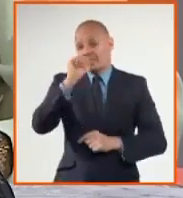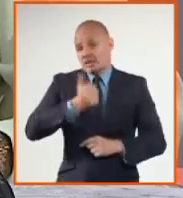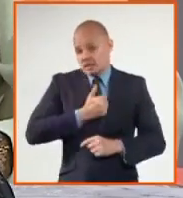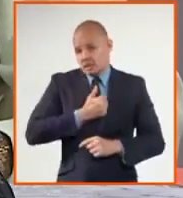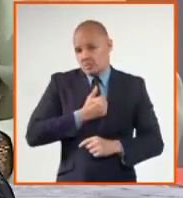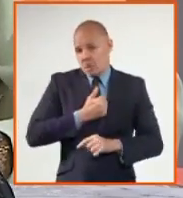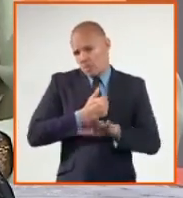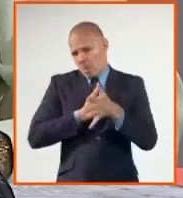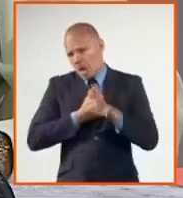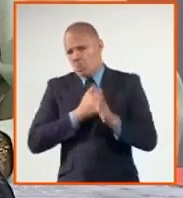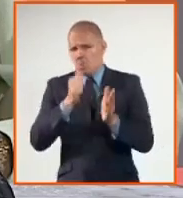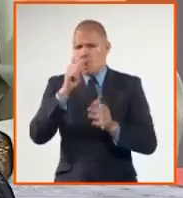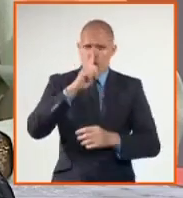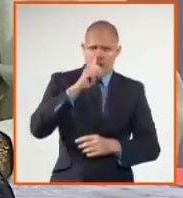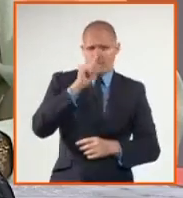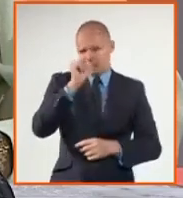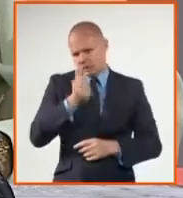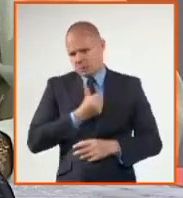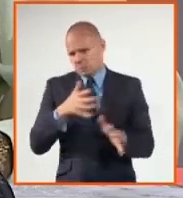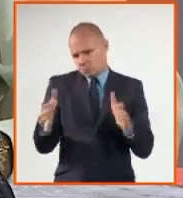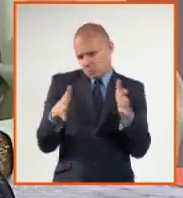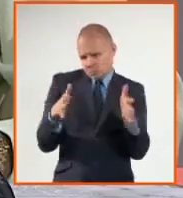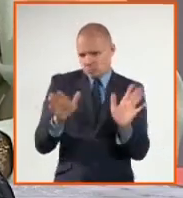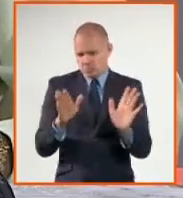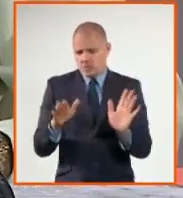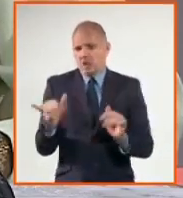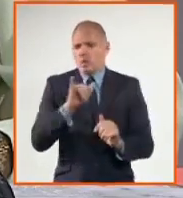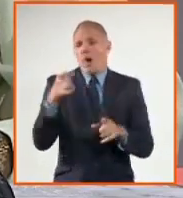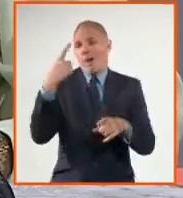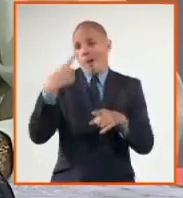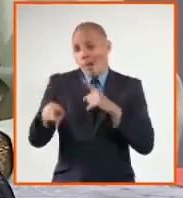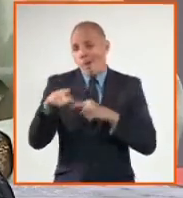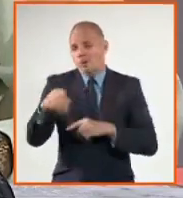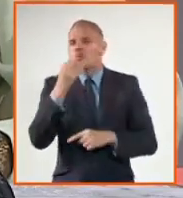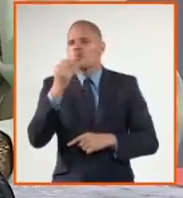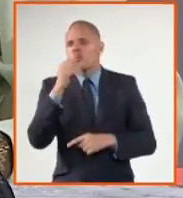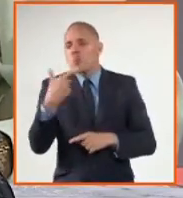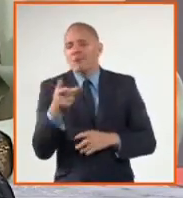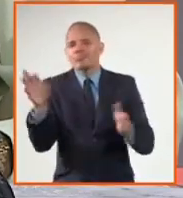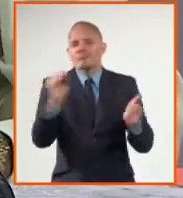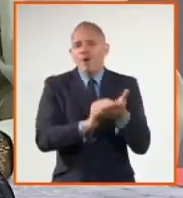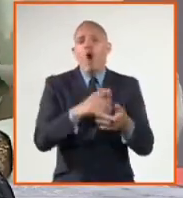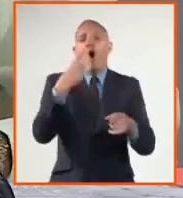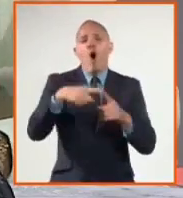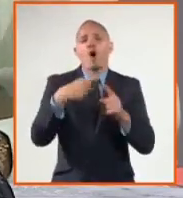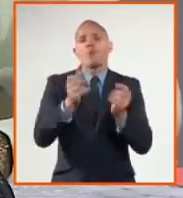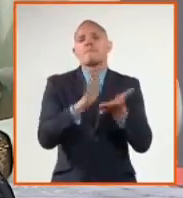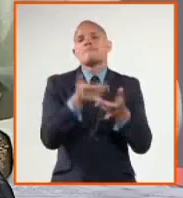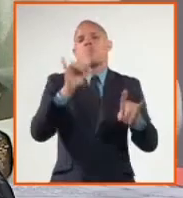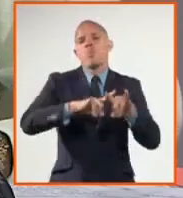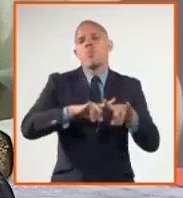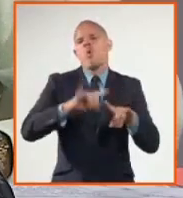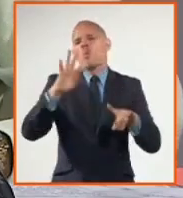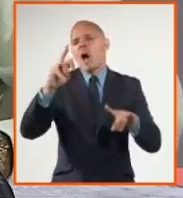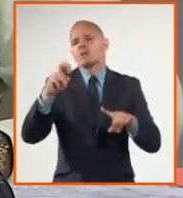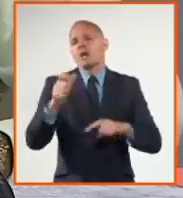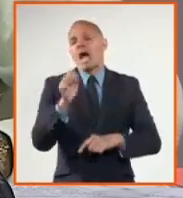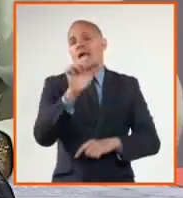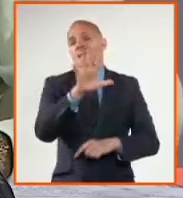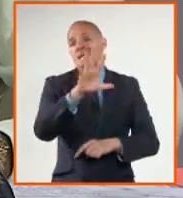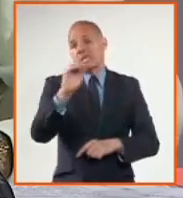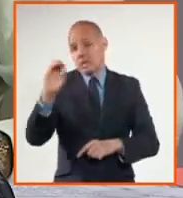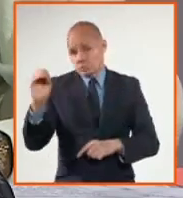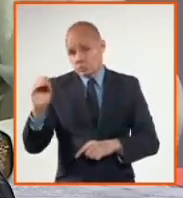que ya están concebidas así que también son 531 de agua de manera general que vamos a contar allá más bien al final del año